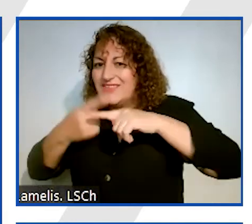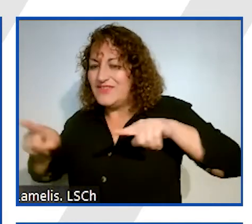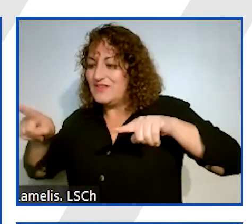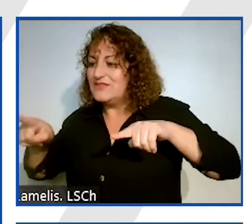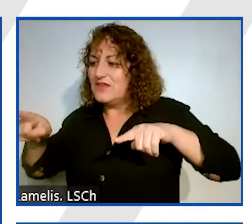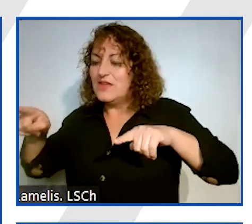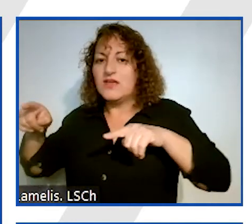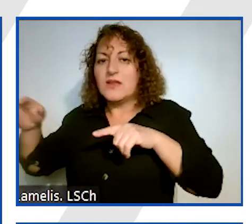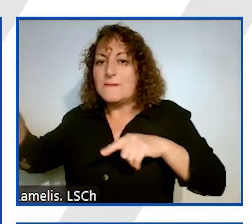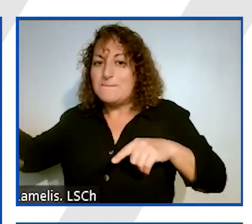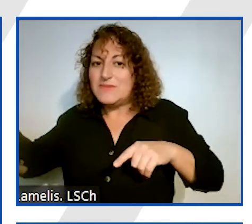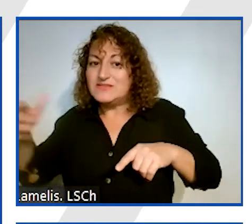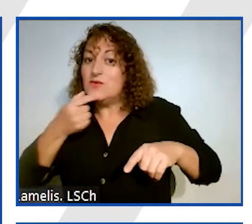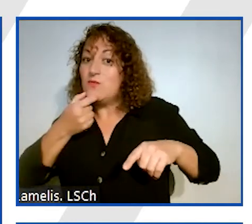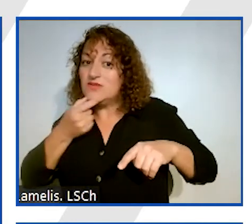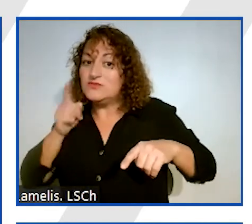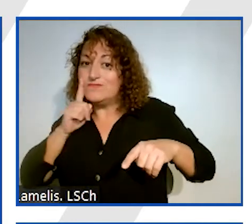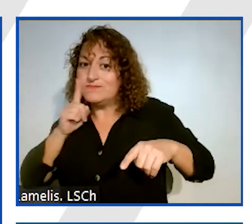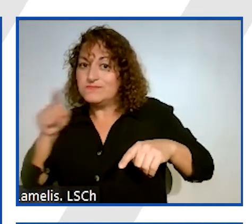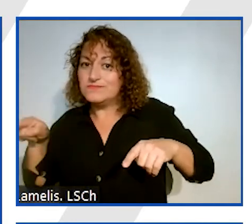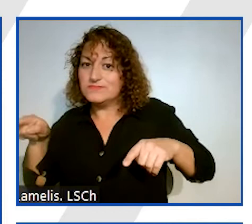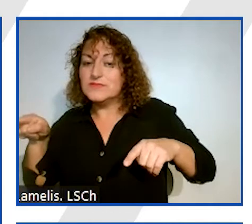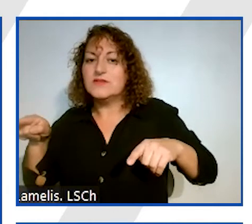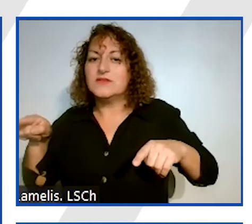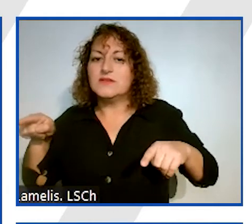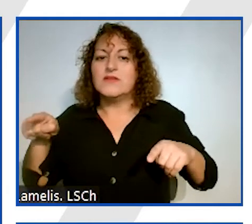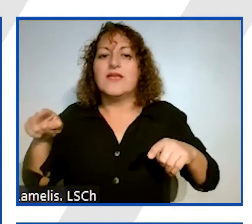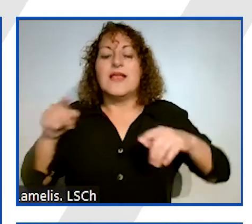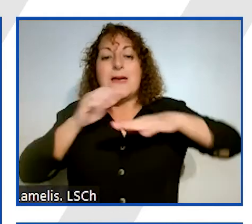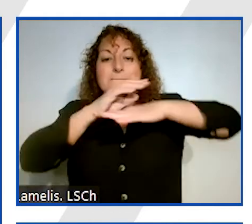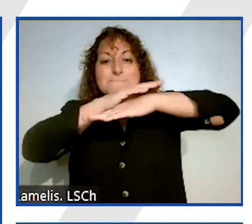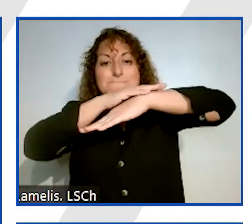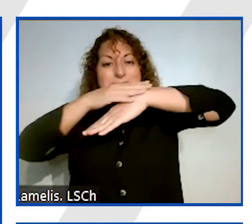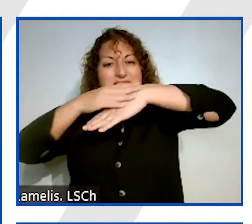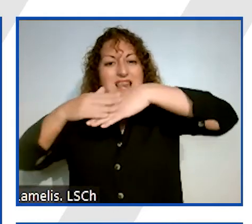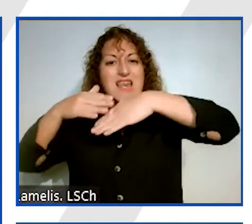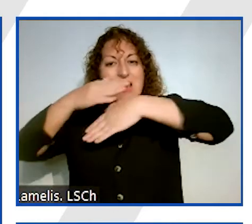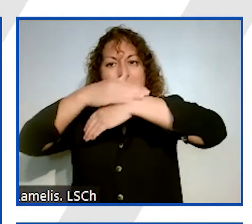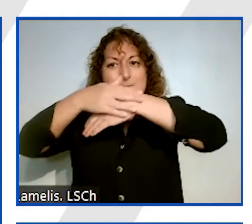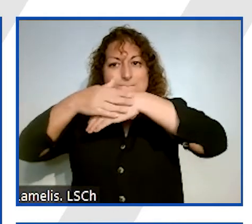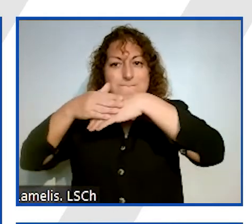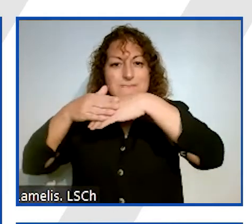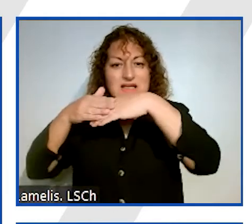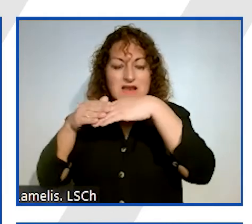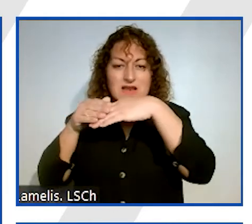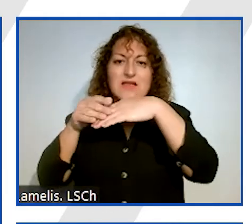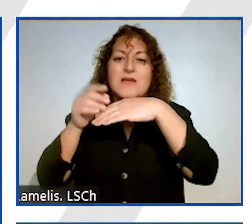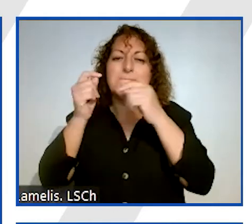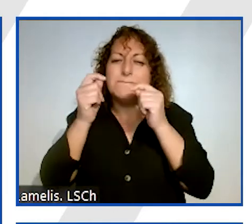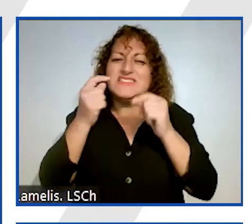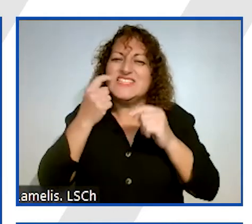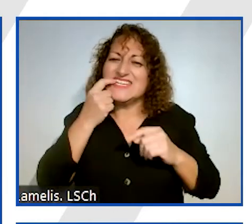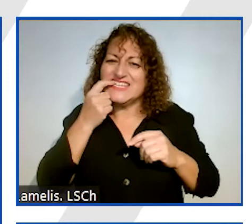tienen escamas, sino que tienen la piel recubierta de pequeños dientes. Y son pequeños porque son en miniatura, son bastante pequeños, y las